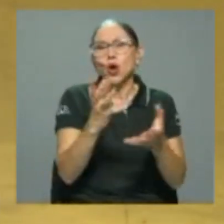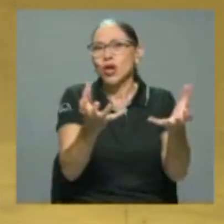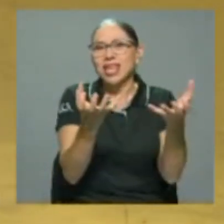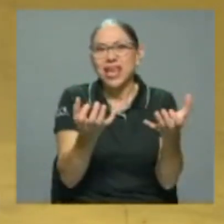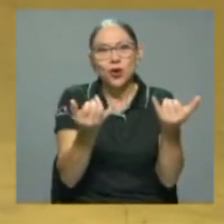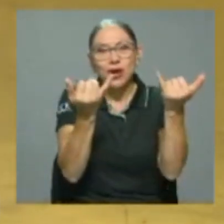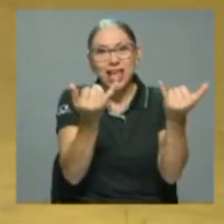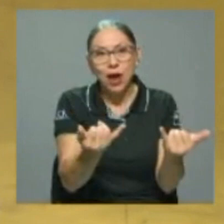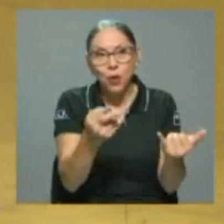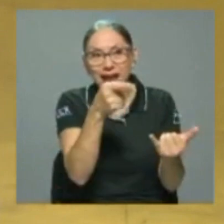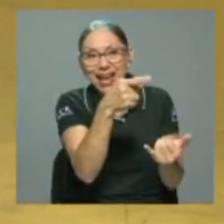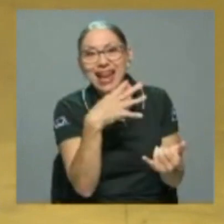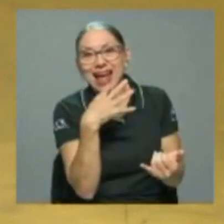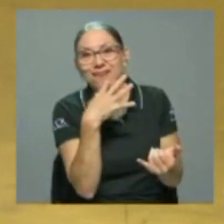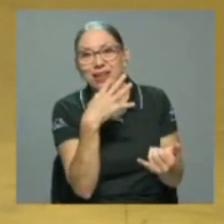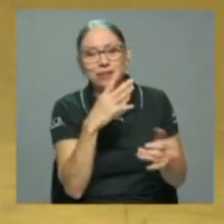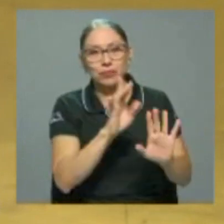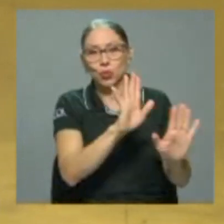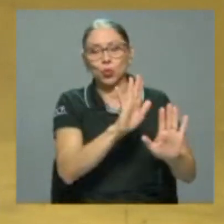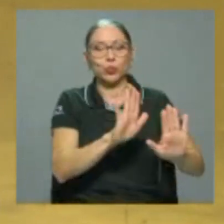a decir yo, es que